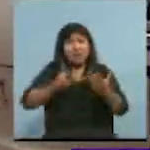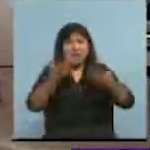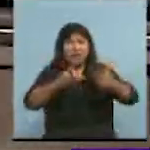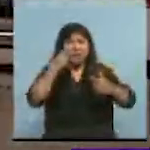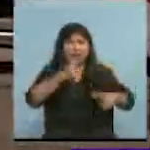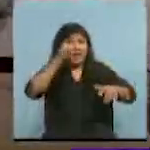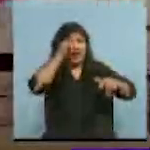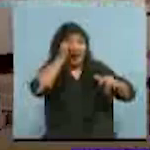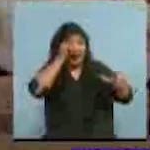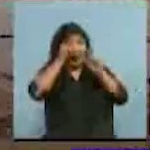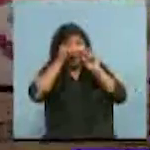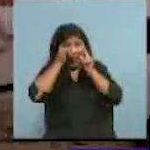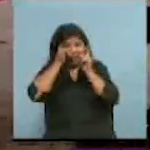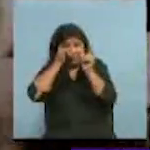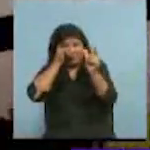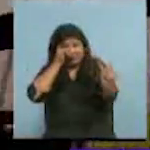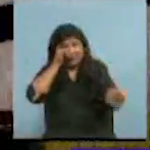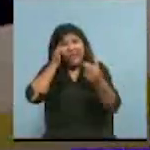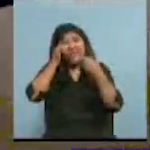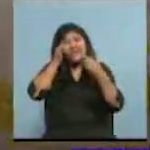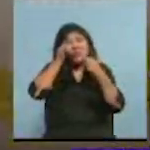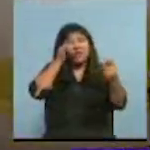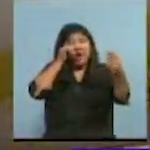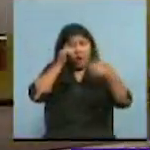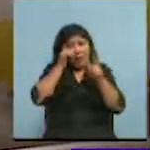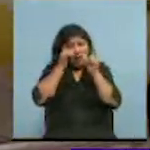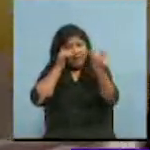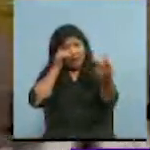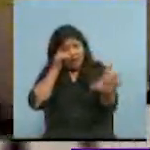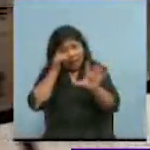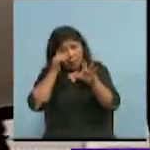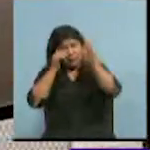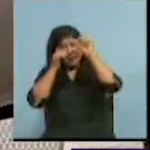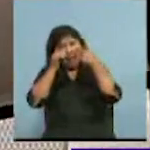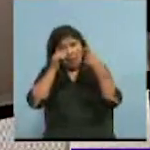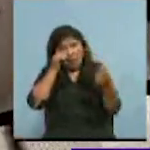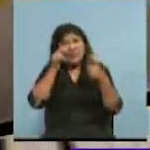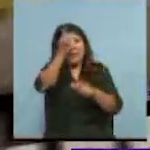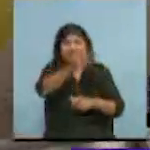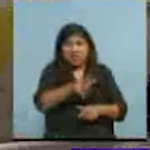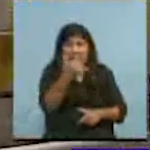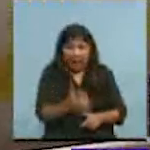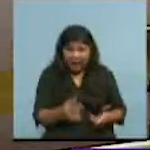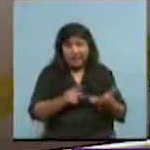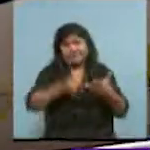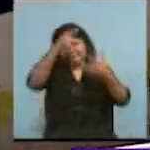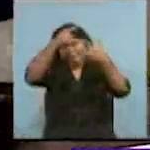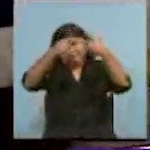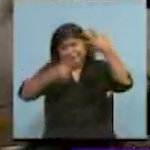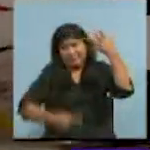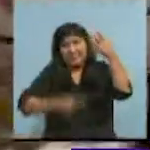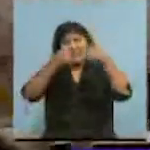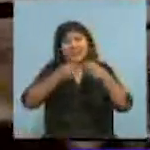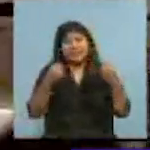kilómetros de distancia, es decir, para búsquedas, para distintas situaciones. Y este helicóptero, que bueno,